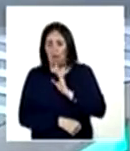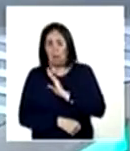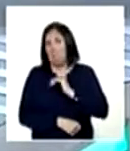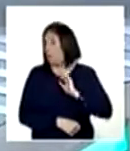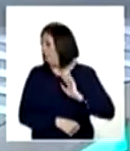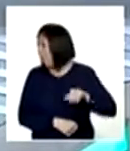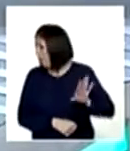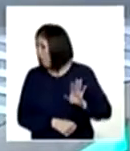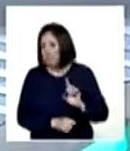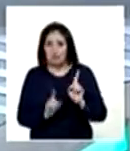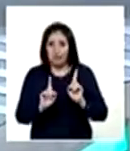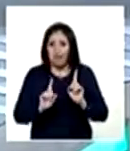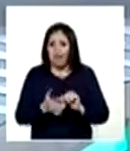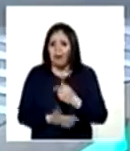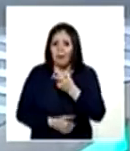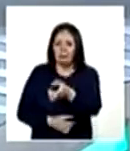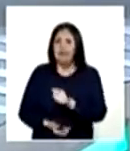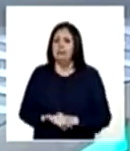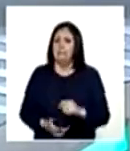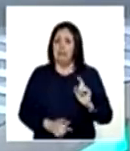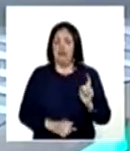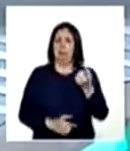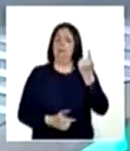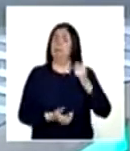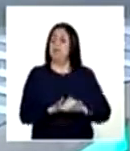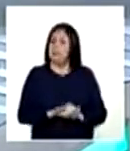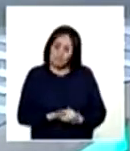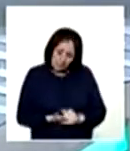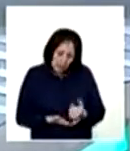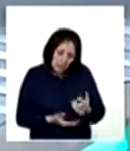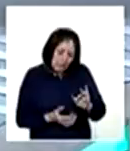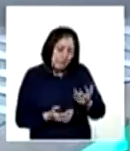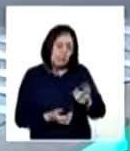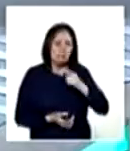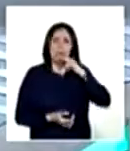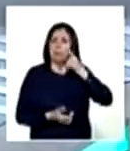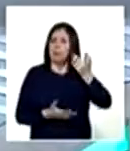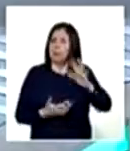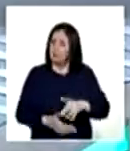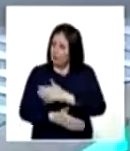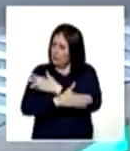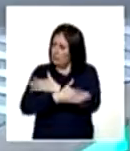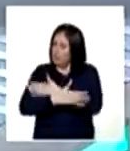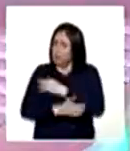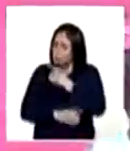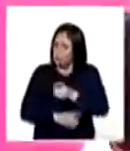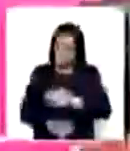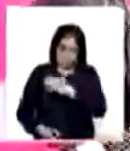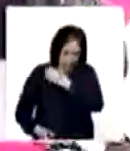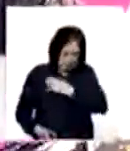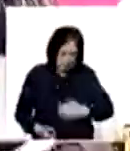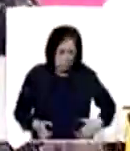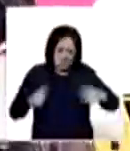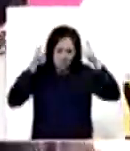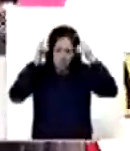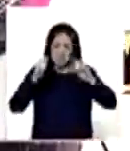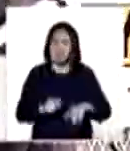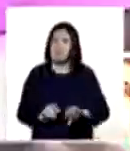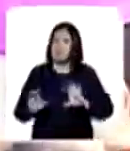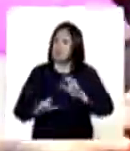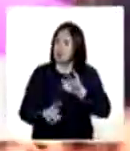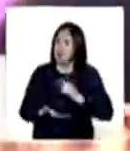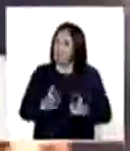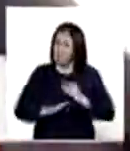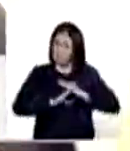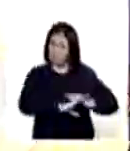indiferentes, ¿no?, con lo que sucede. Y también, por cierto, la primera dama, Nancy Lange, se sumó a las felicitaciones por la iniciativa del Miss Perú y Latina para luchar contra